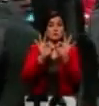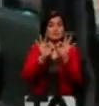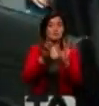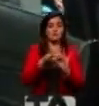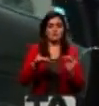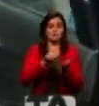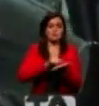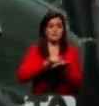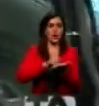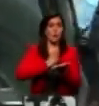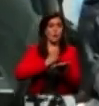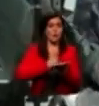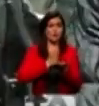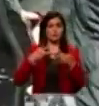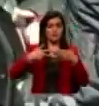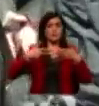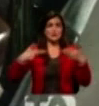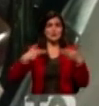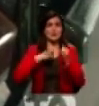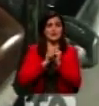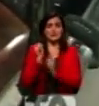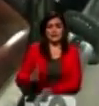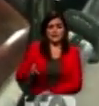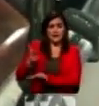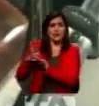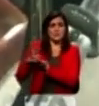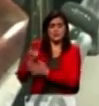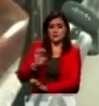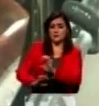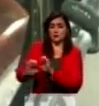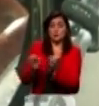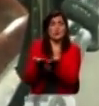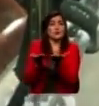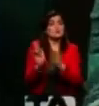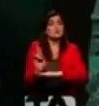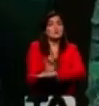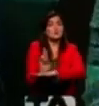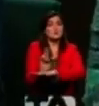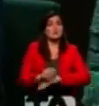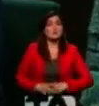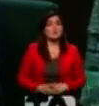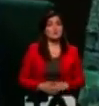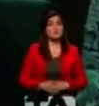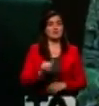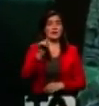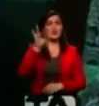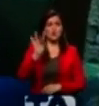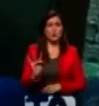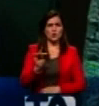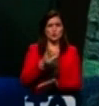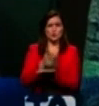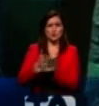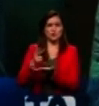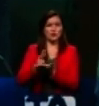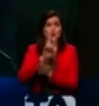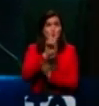escrituras, cheques y armas que serán analizadas por peritos especializados para saber el origen y uso. Fueron 18 armas largas, 2 pistolas de